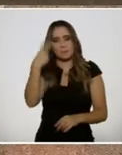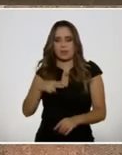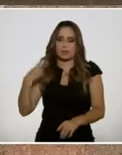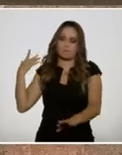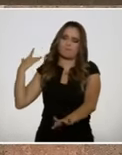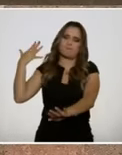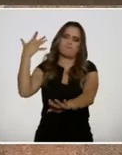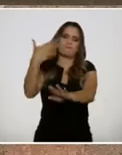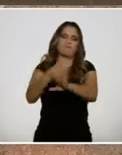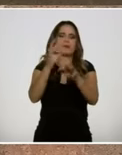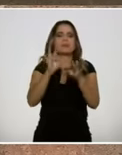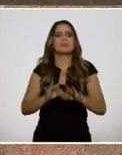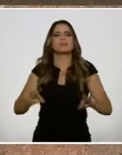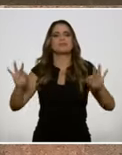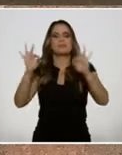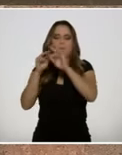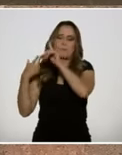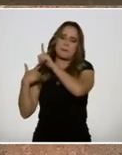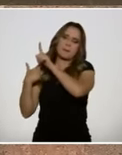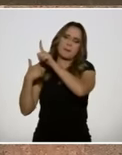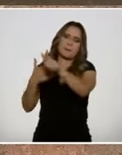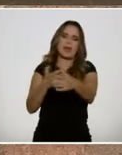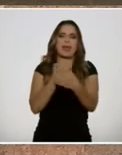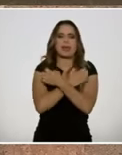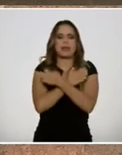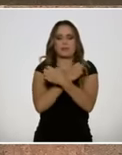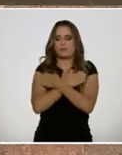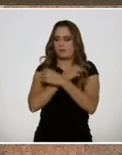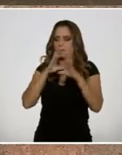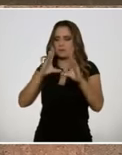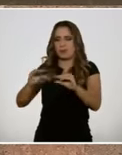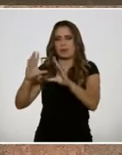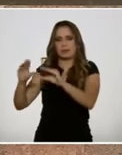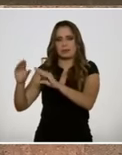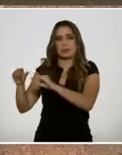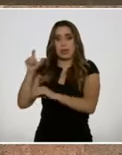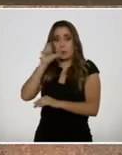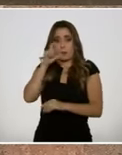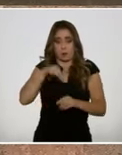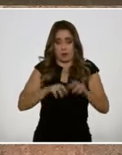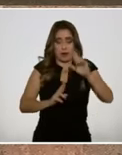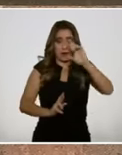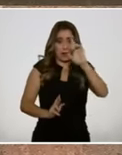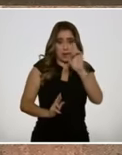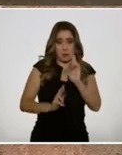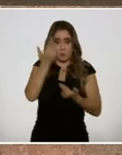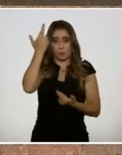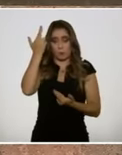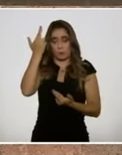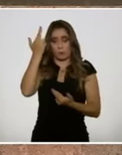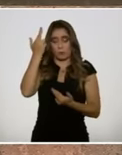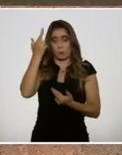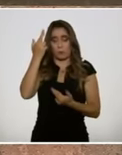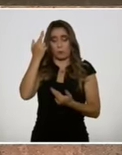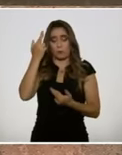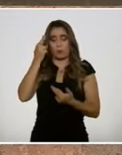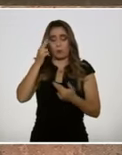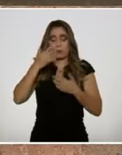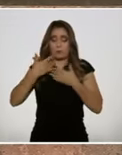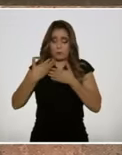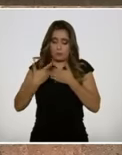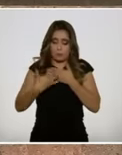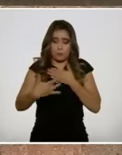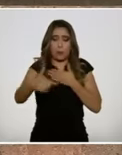día, ciertamente lo que México ha sido después de la Revolución Mexicana y lo que nuestra